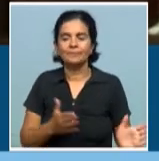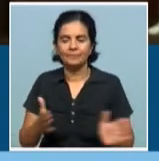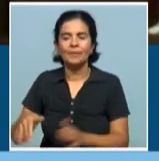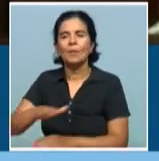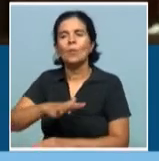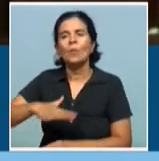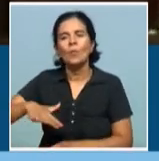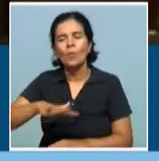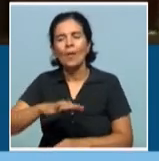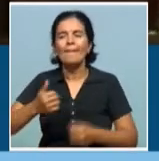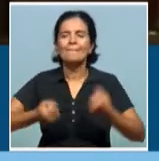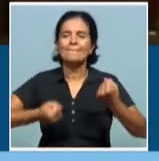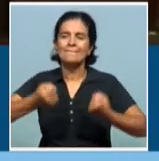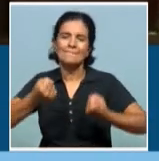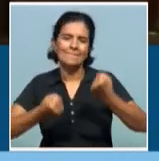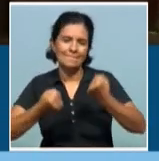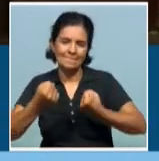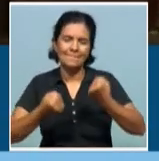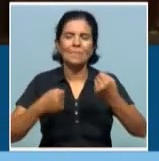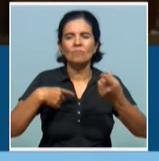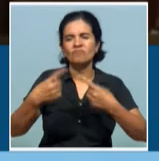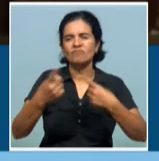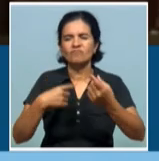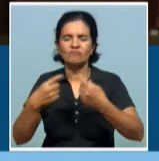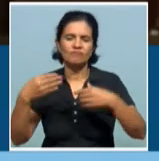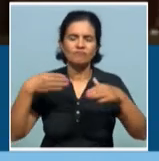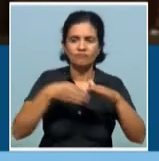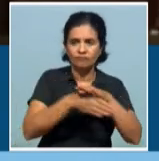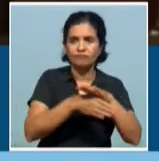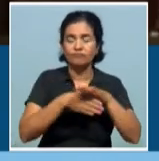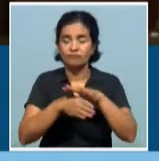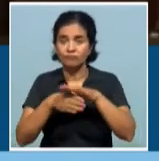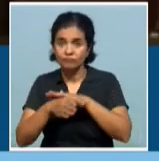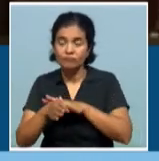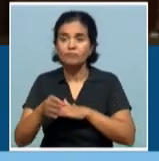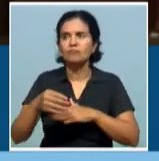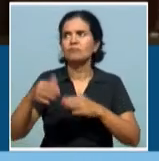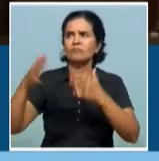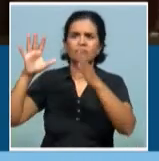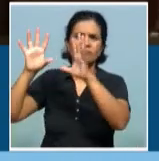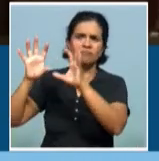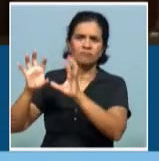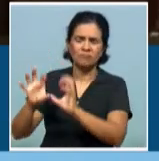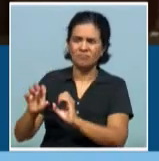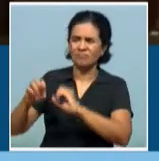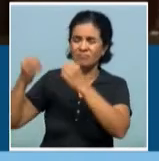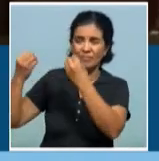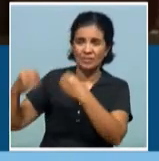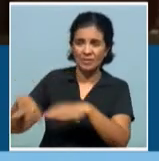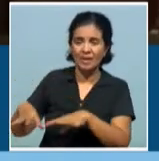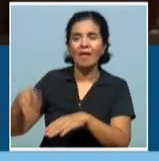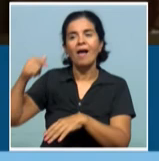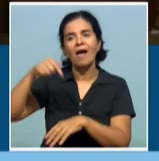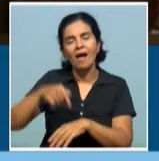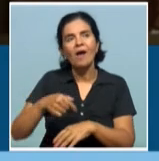abandonada y desmantelada durante el 2011, el 2015, paso a paso va recobrando el